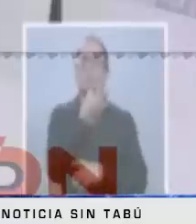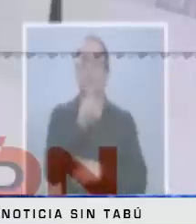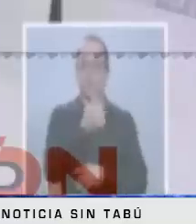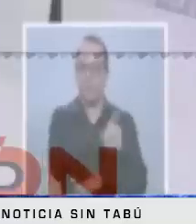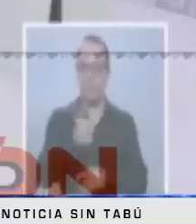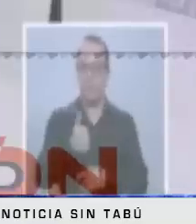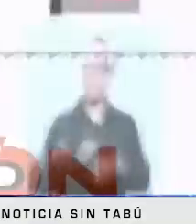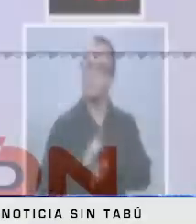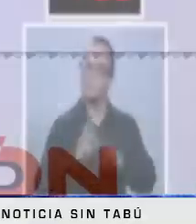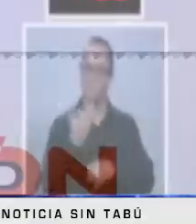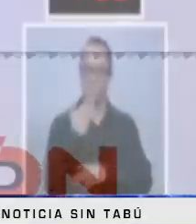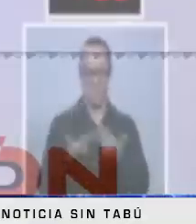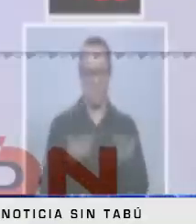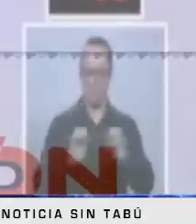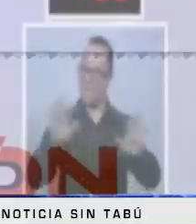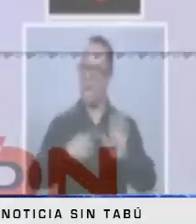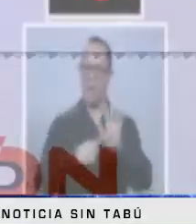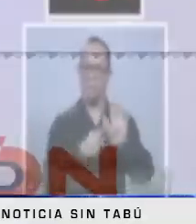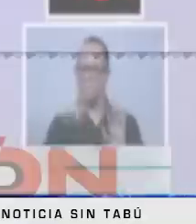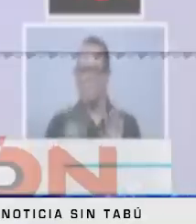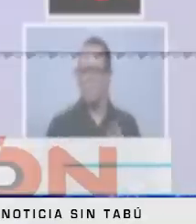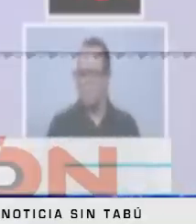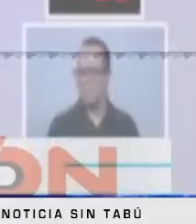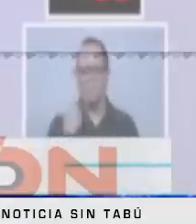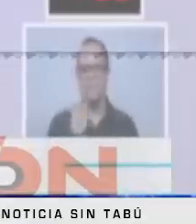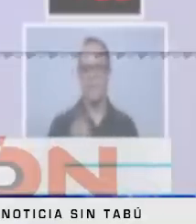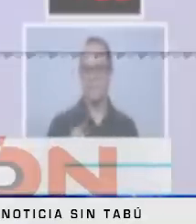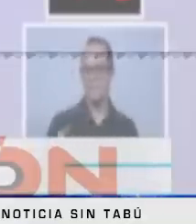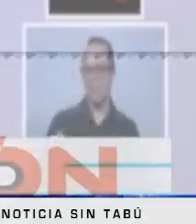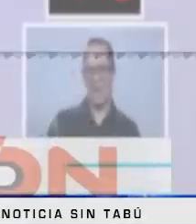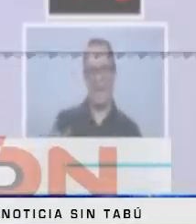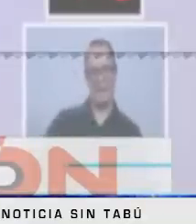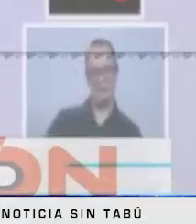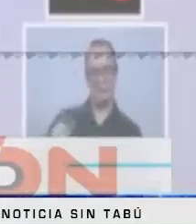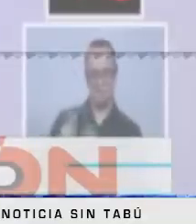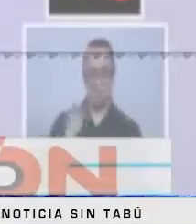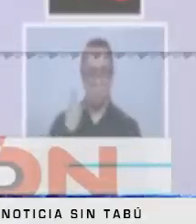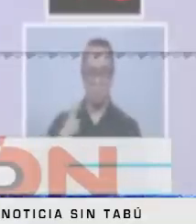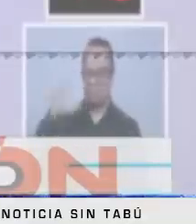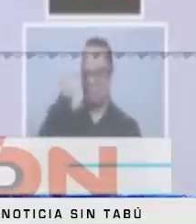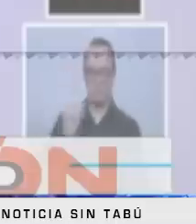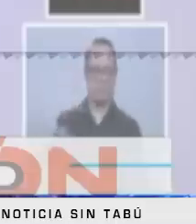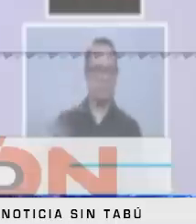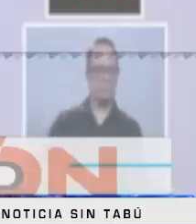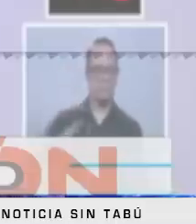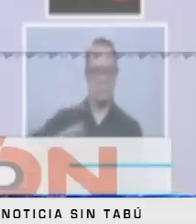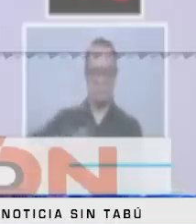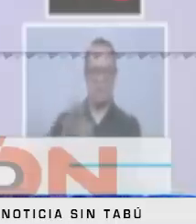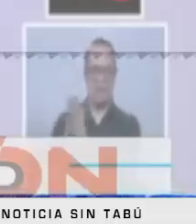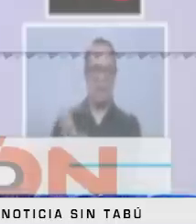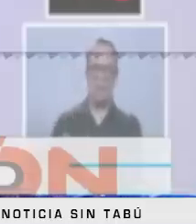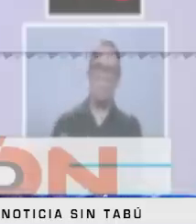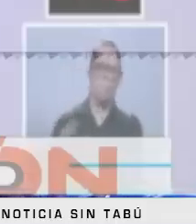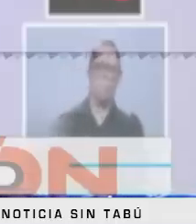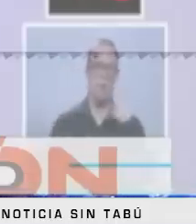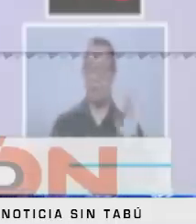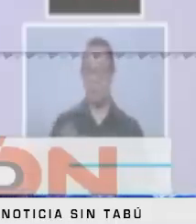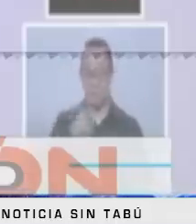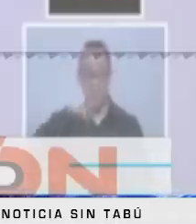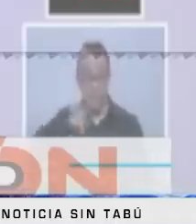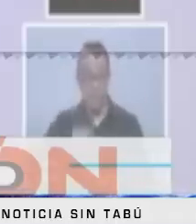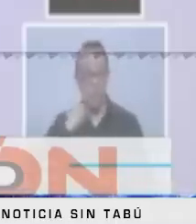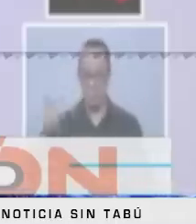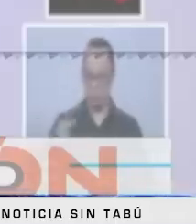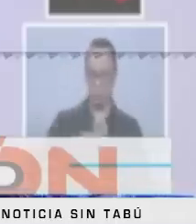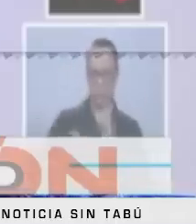Es momento de hablar con claridad y de hablar las cosas como son. Donde llega Morena, las cosas se empeoran, porque Morena es el cambio que destruye. Si no me crees, pregúntale a la gente que